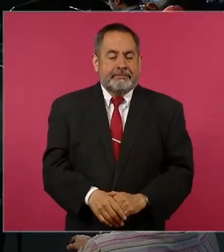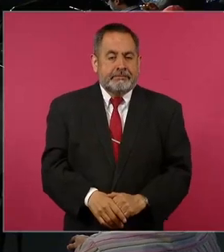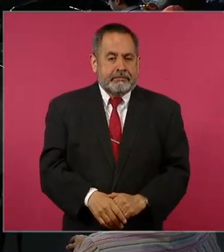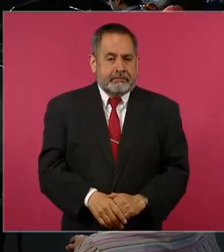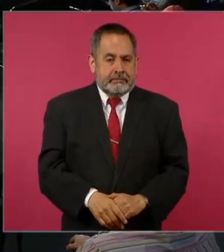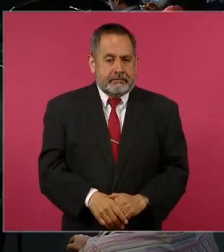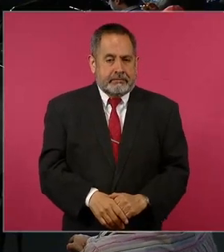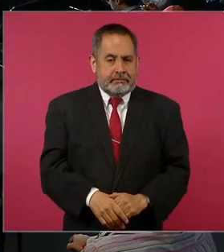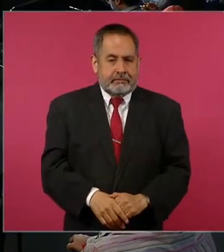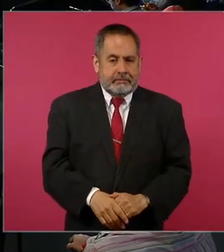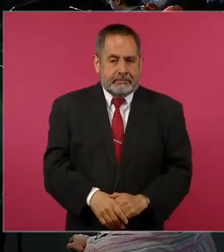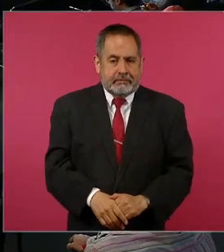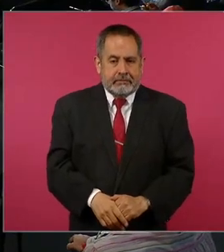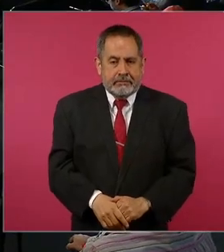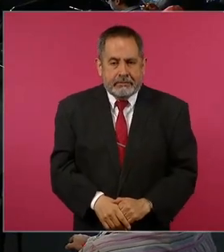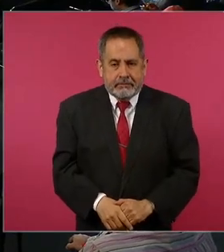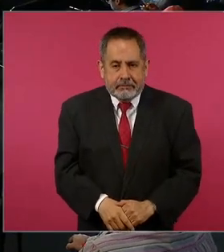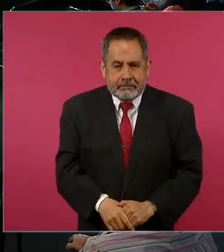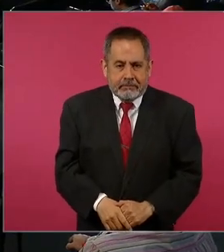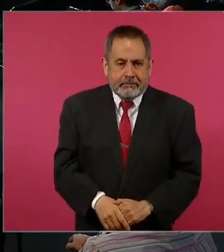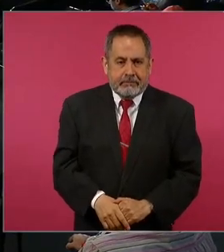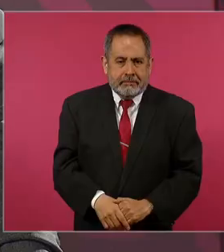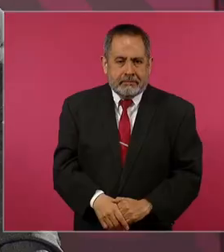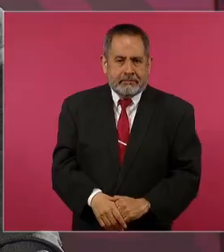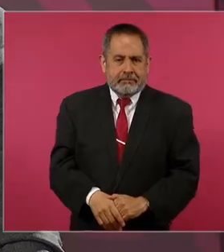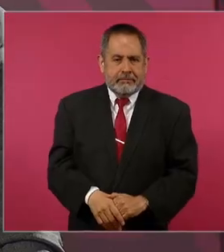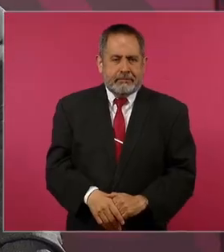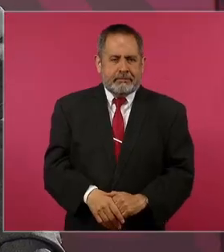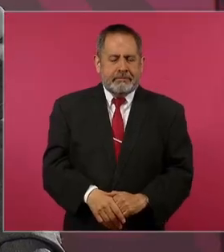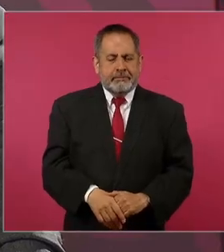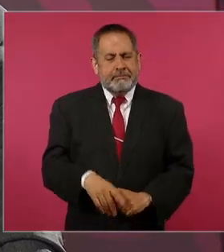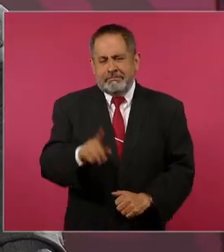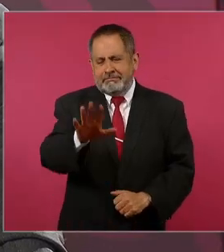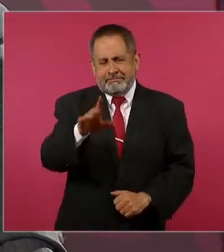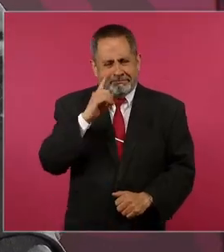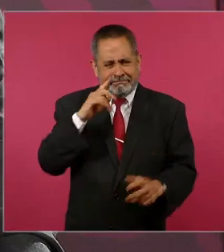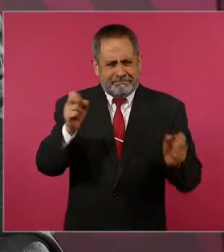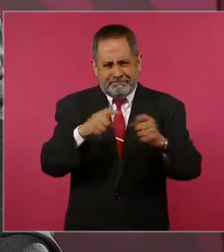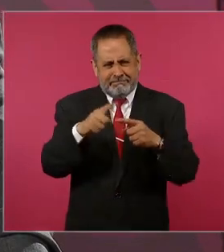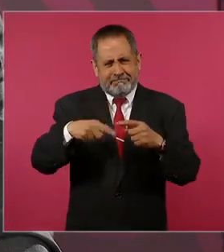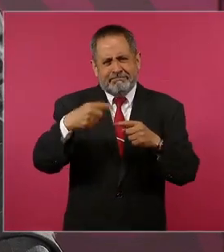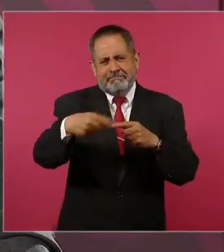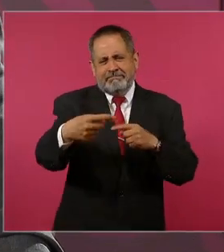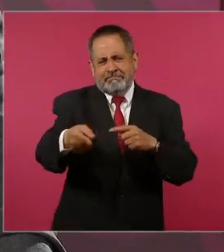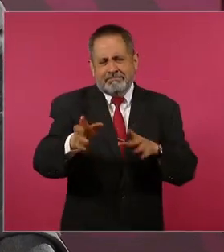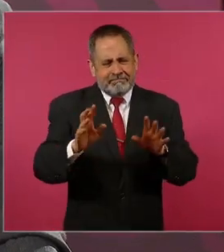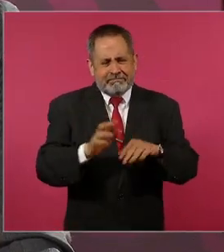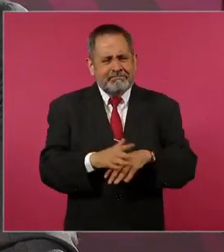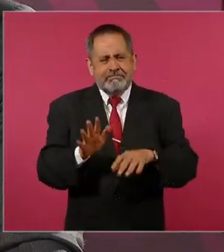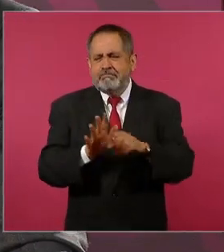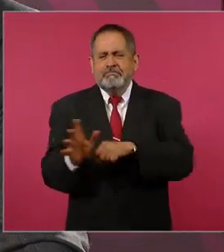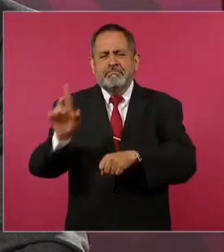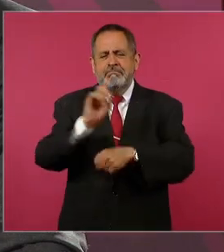Nos vamos a ver seguramente en unos días, cualquier